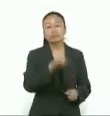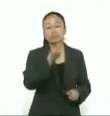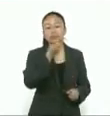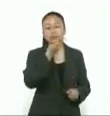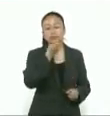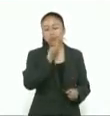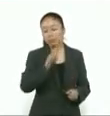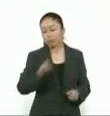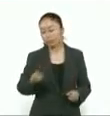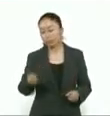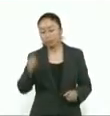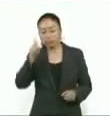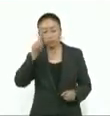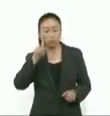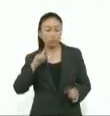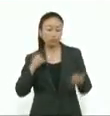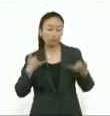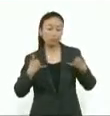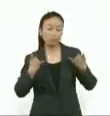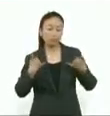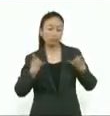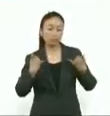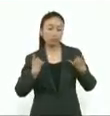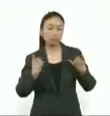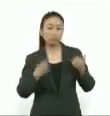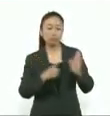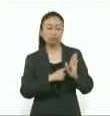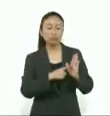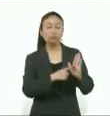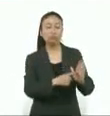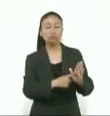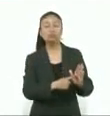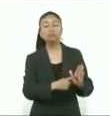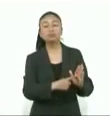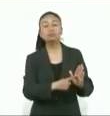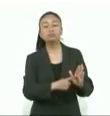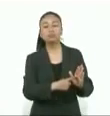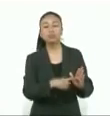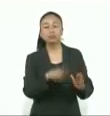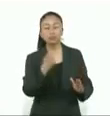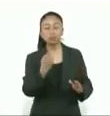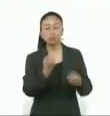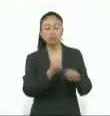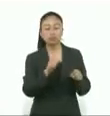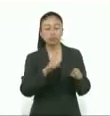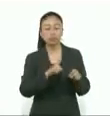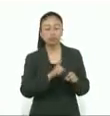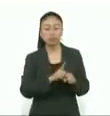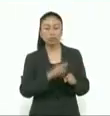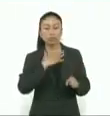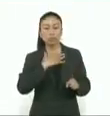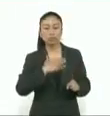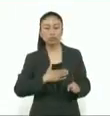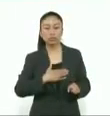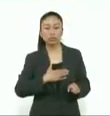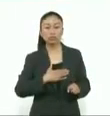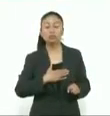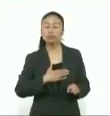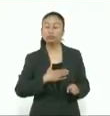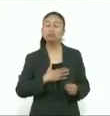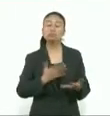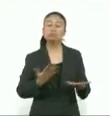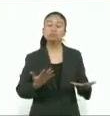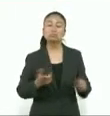las jóvenes, que una sociedad más justa implica que no estamos